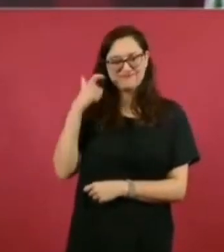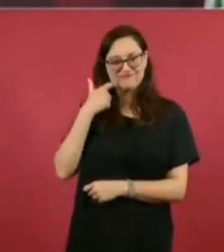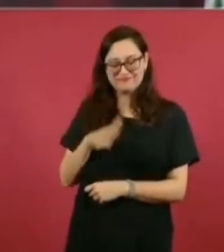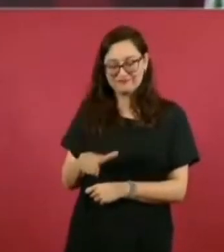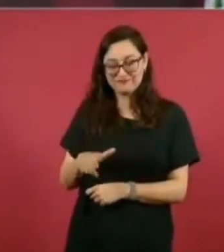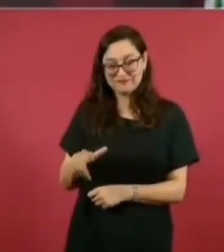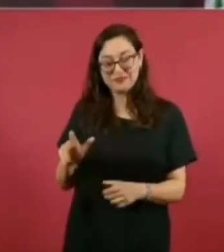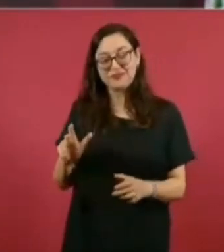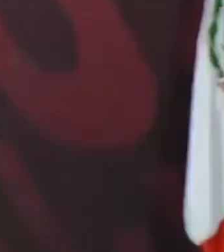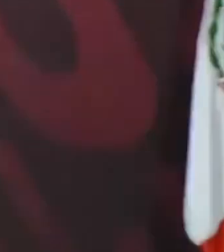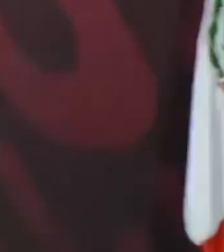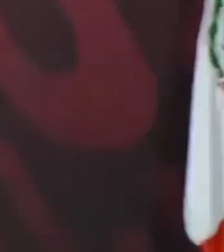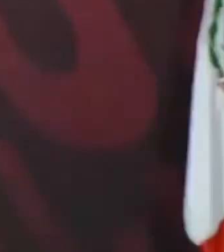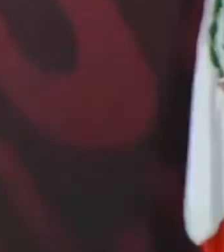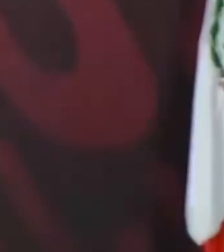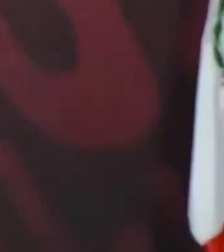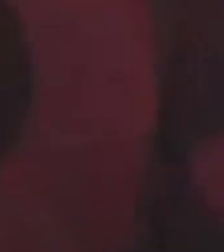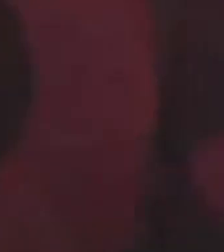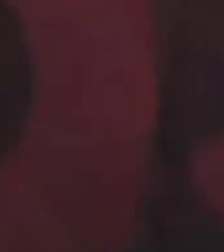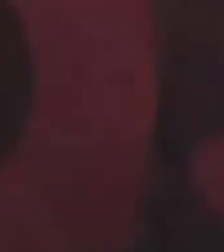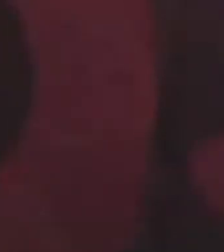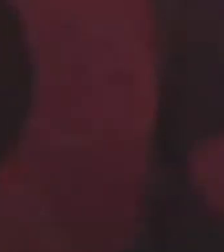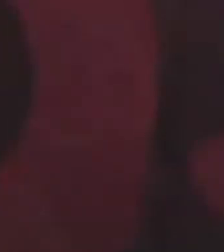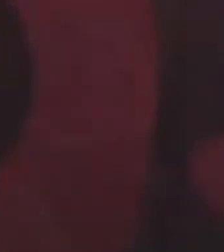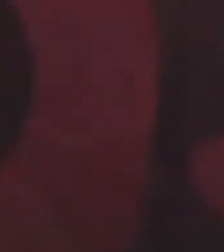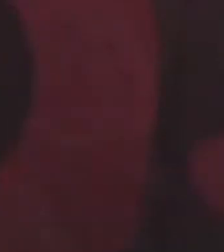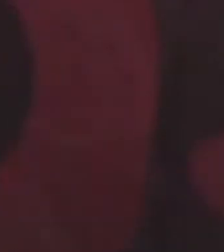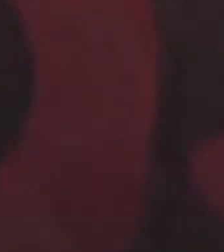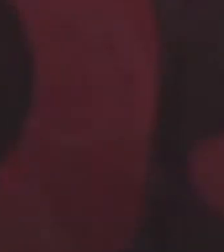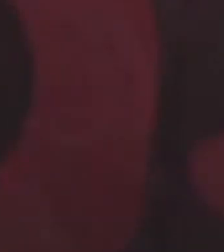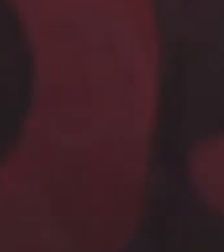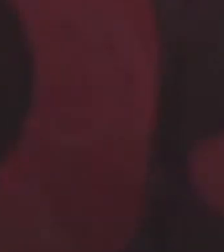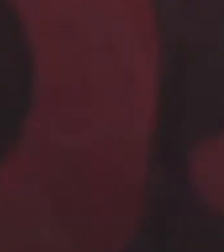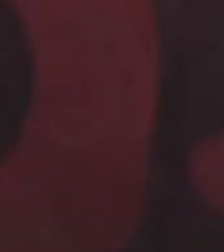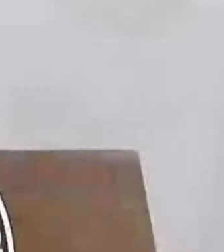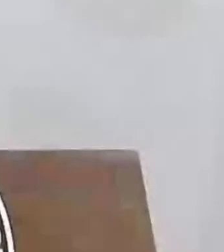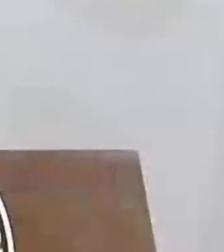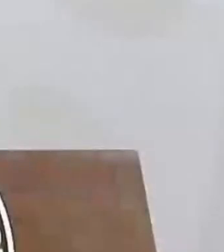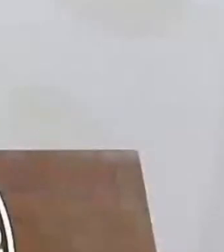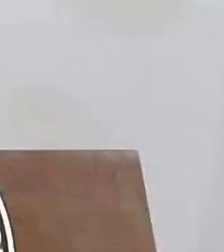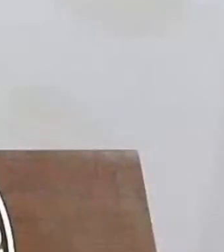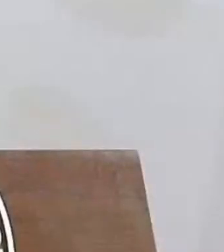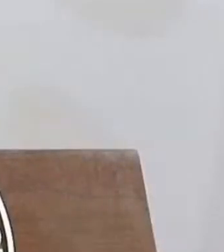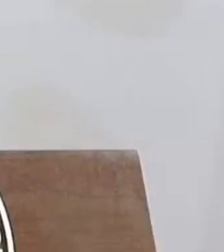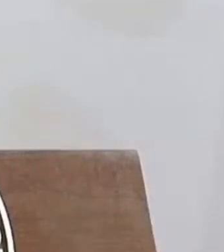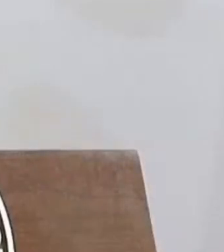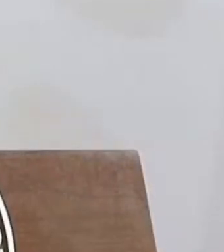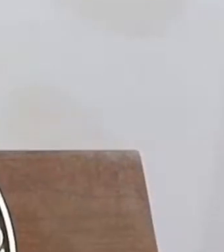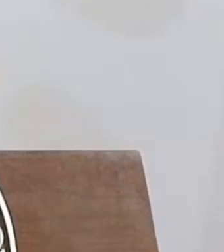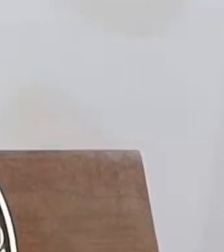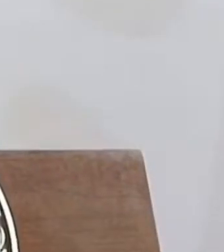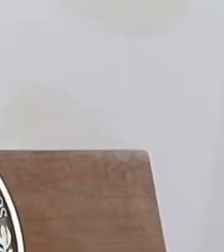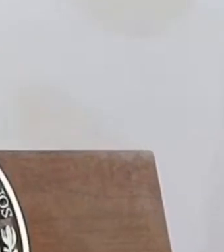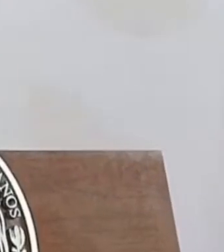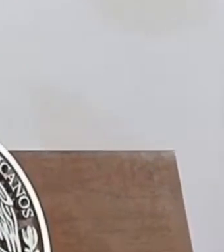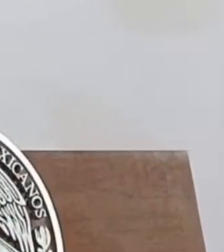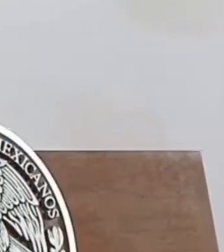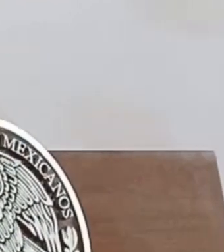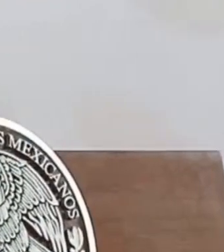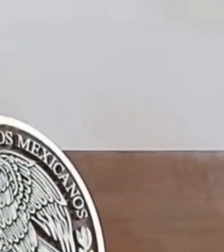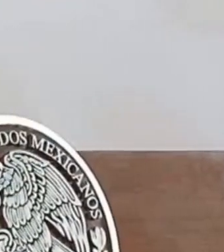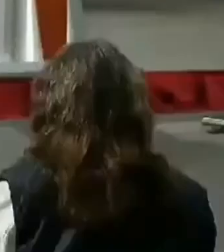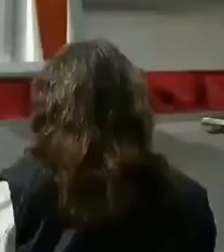ese año que no sacamos por unanimidad, el sector obrero, el sector empresarial y el